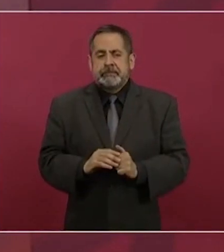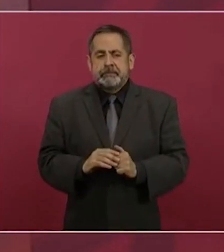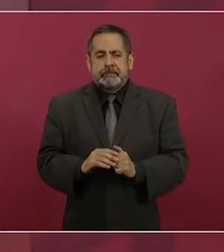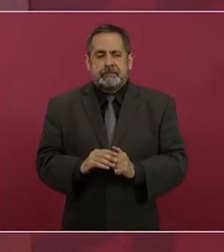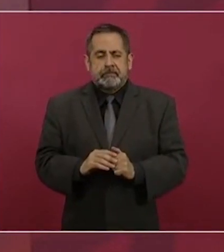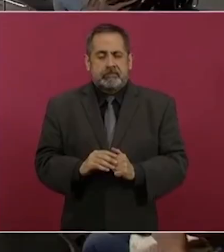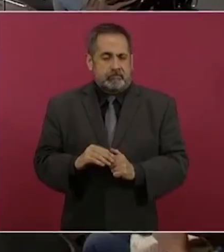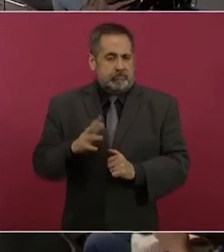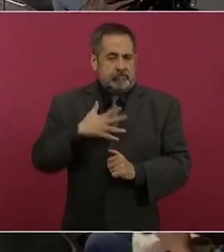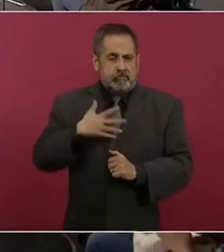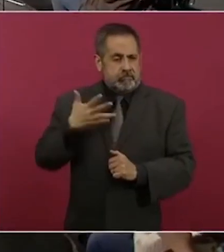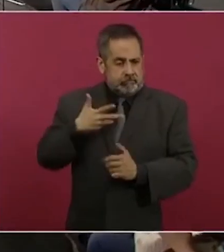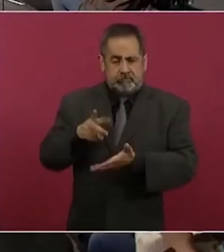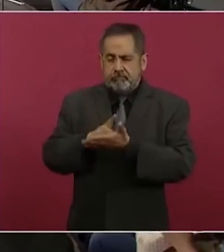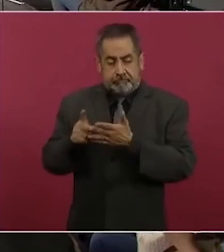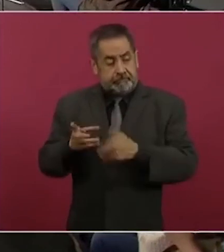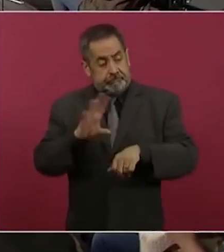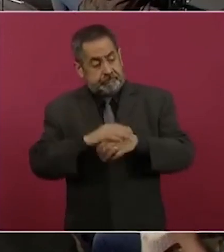del derecho de vía